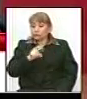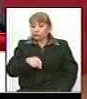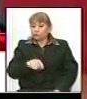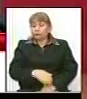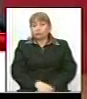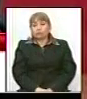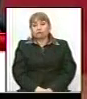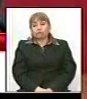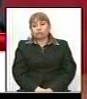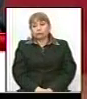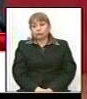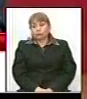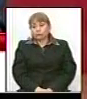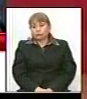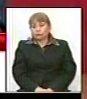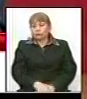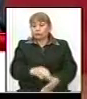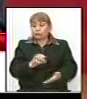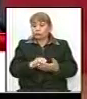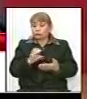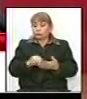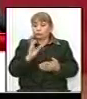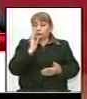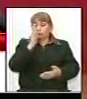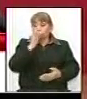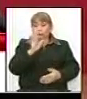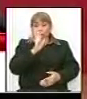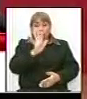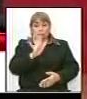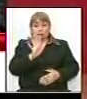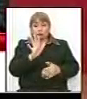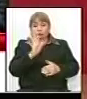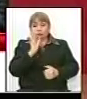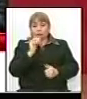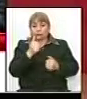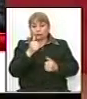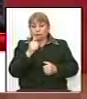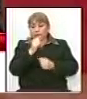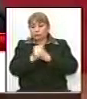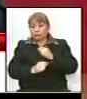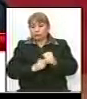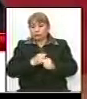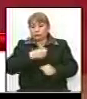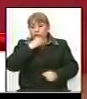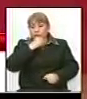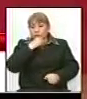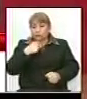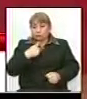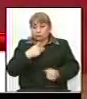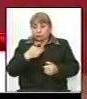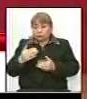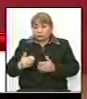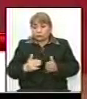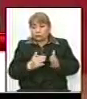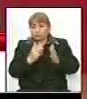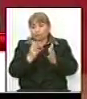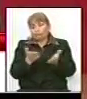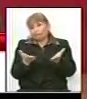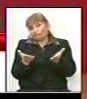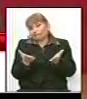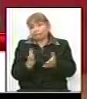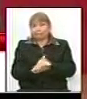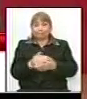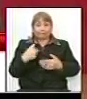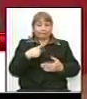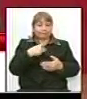una población que de acá a 5, 10, 15 años vamos a ser más adultos mayores y nosotros también ya estamos por el camino, así que tenemos